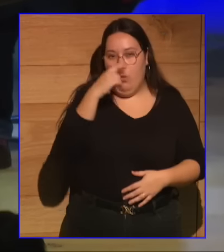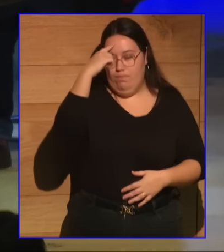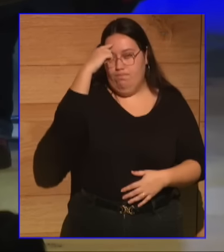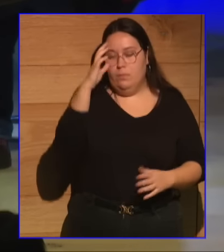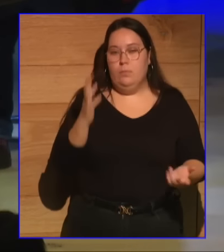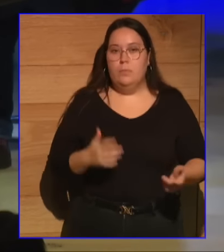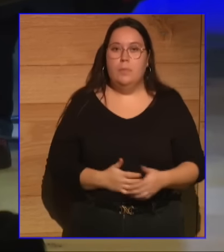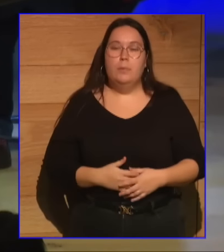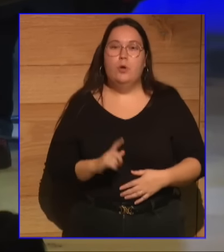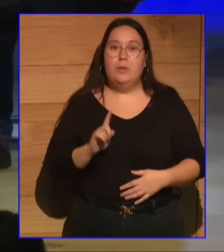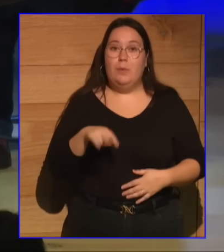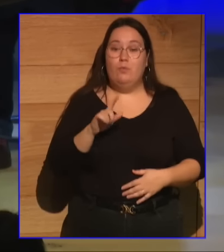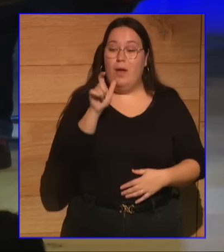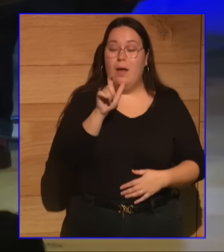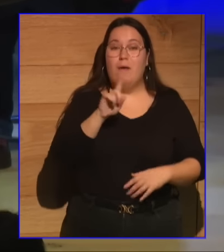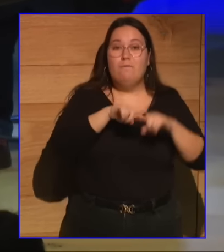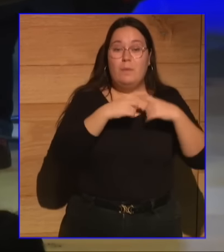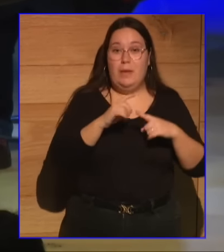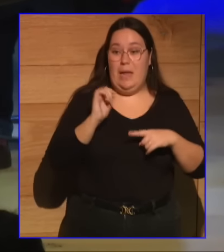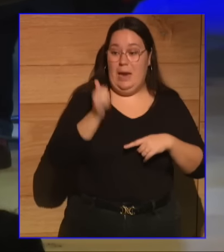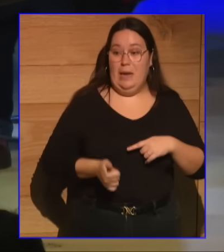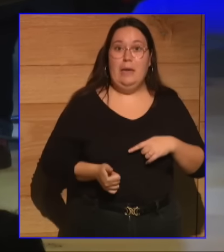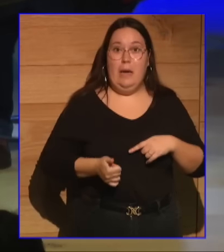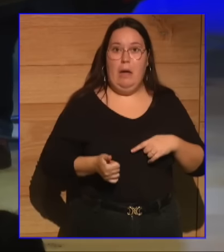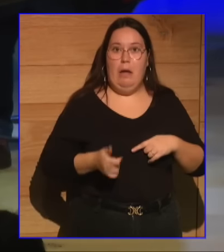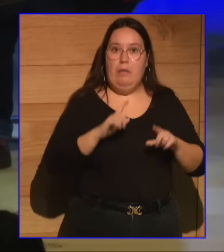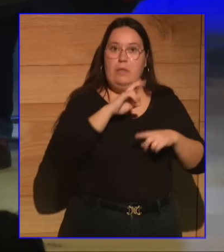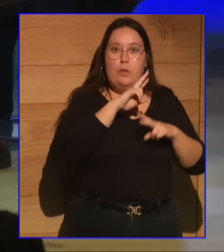un momento en el que una familia rica de judíos está siendo